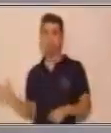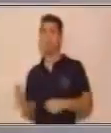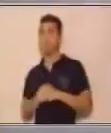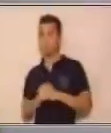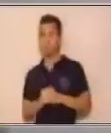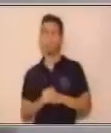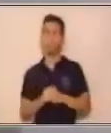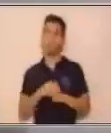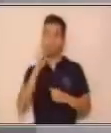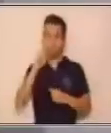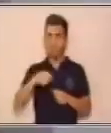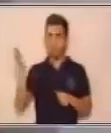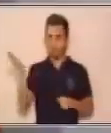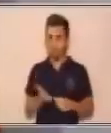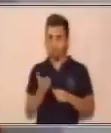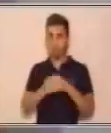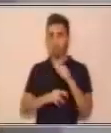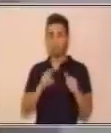a ser una fracción.